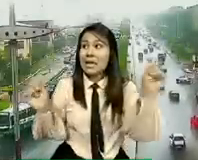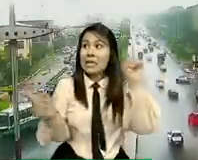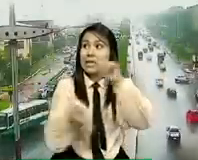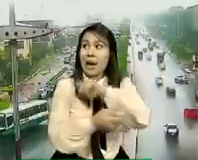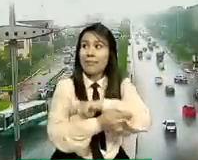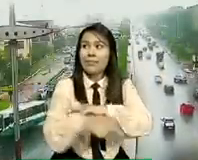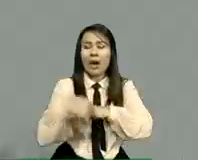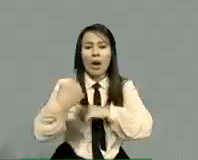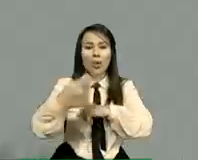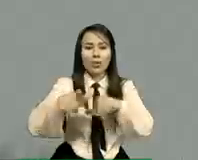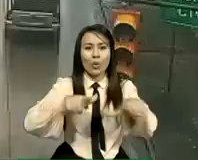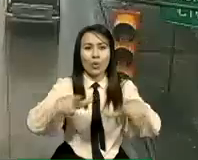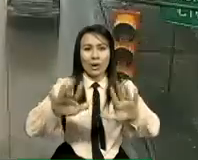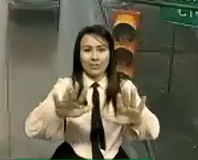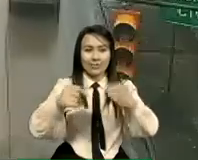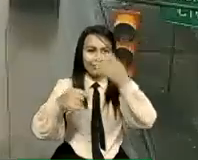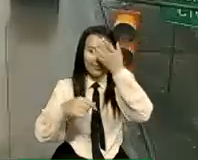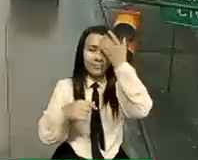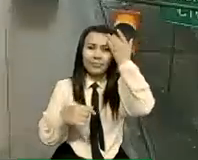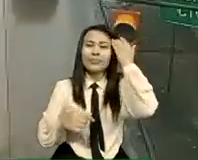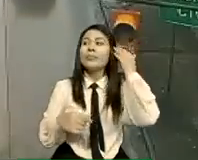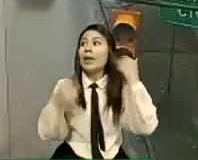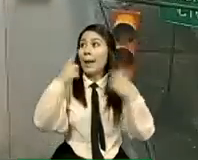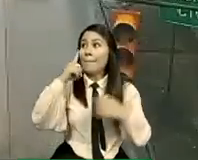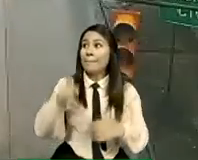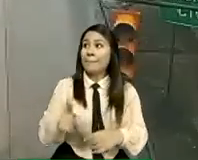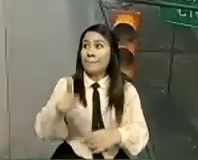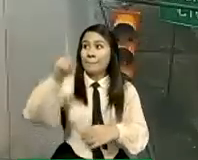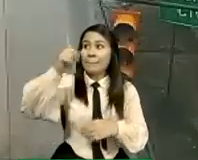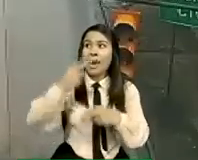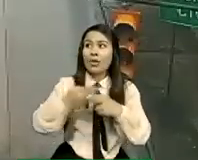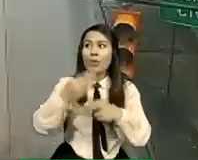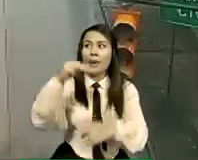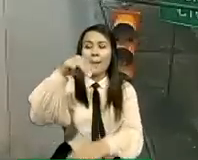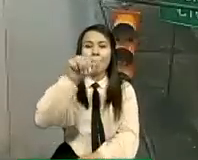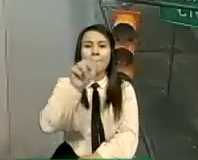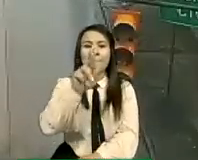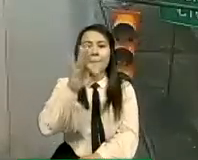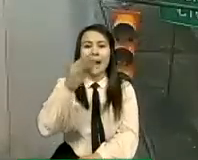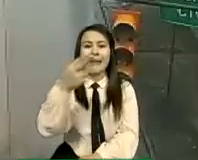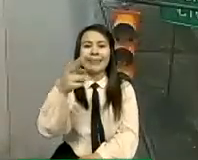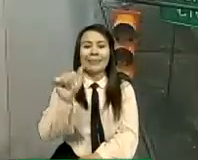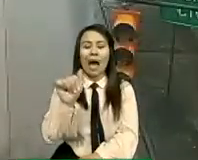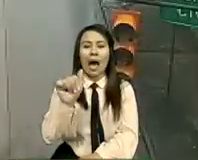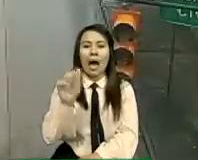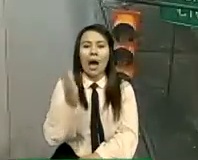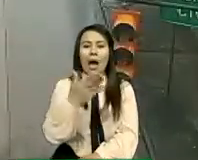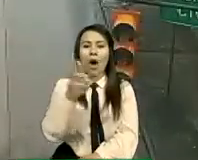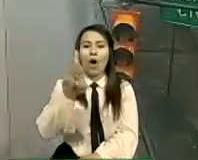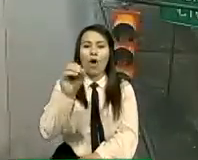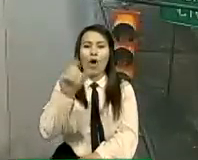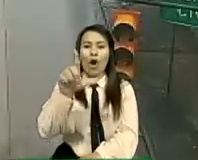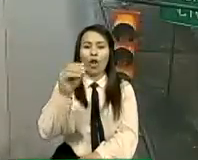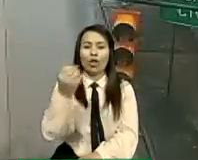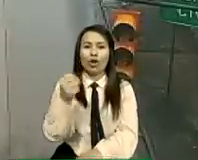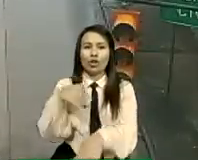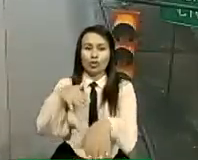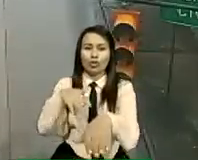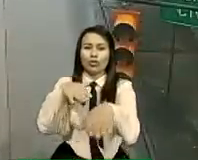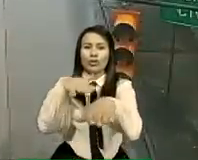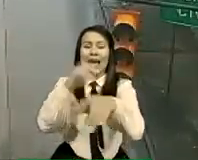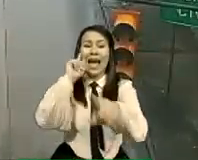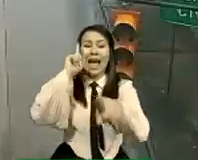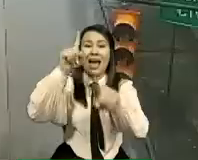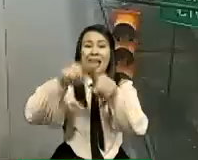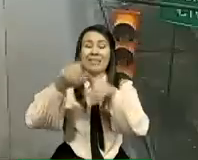ciudad, mi querido productor. Aquí, Marta de Roldós. Vean ustedes, el tránsito hacia el centro, y el tránsito